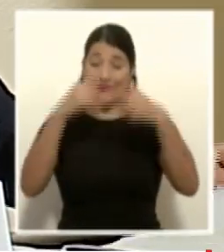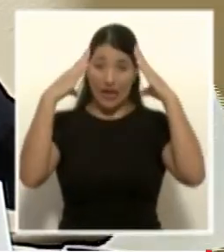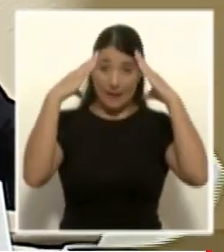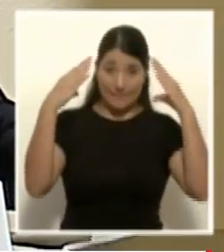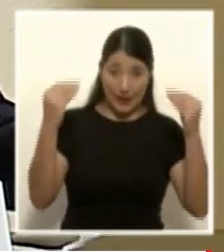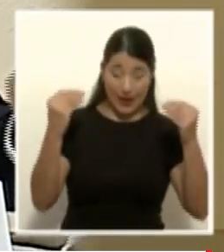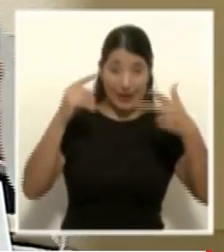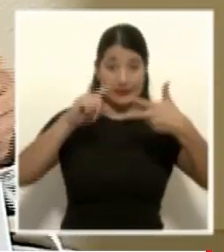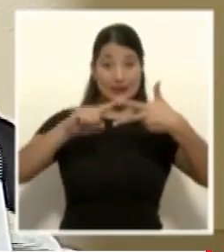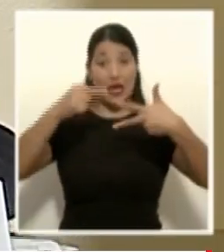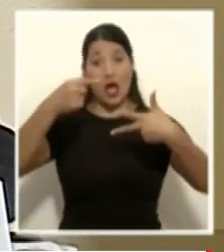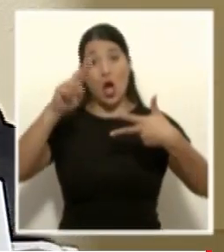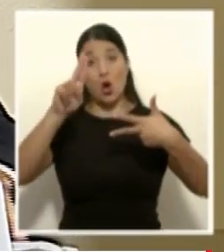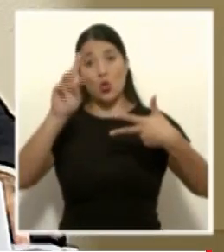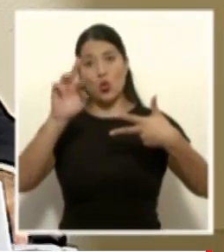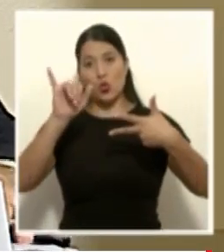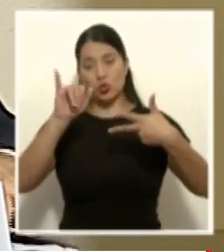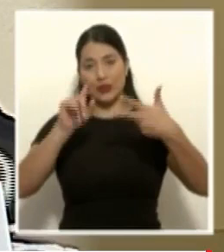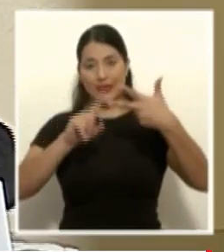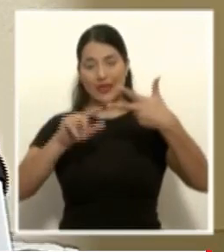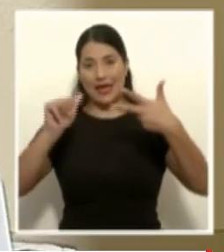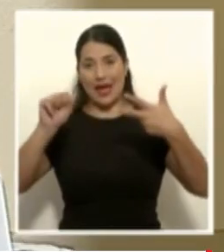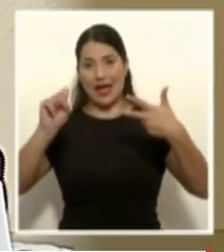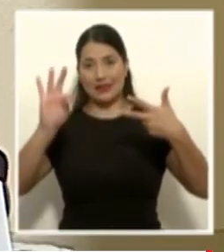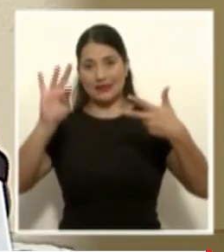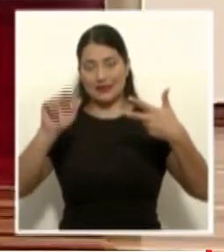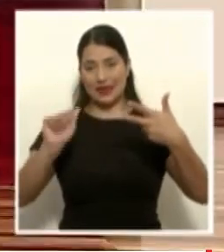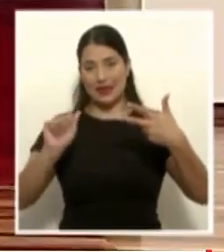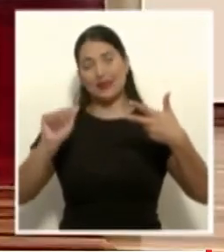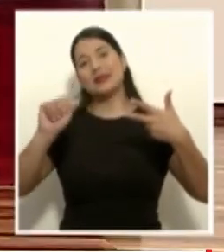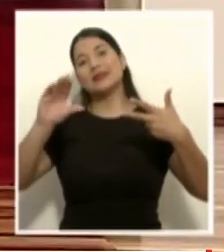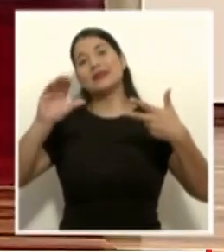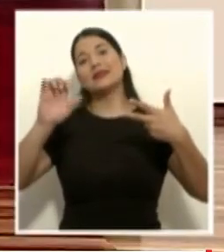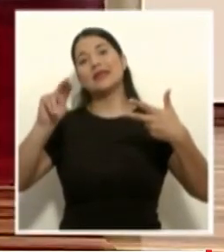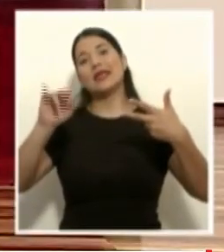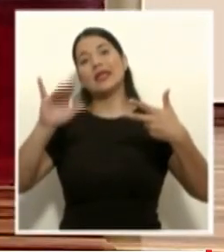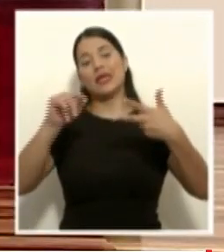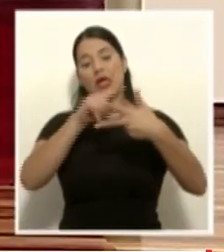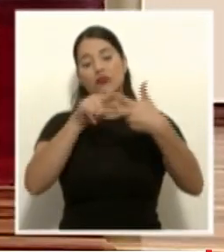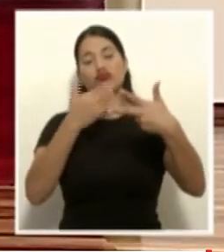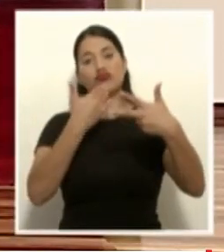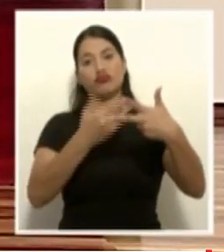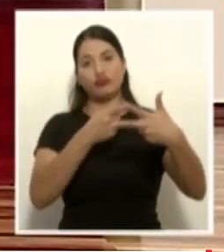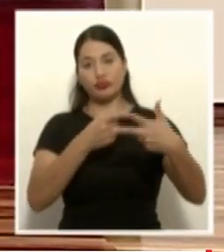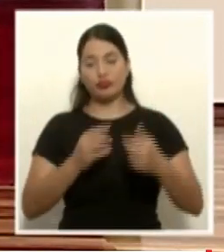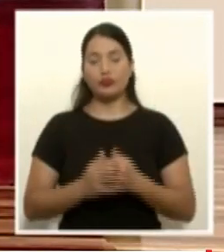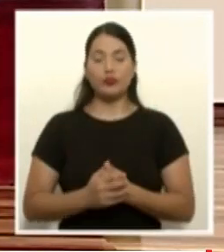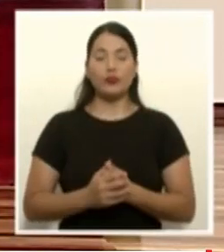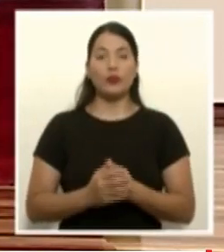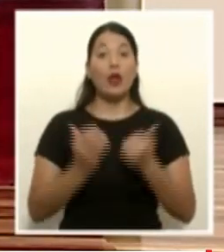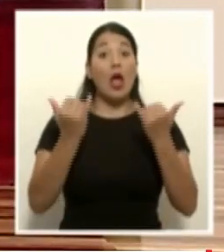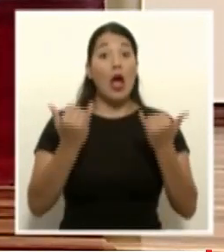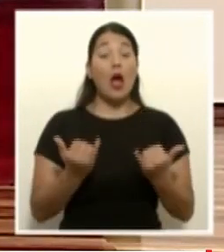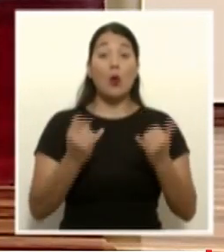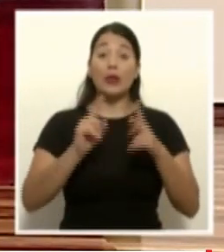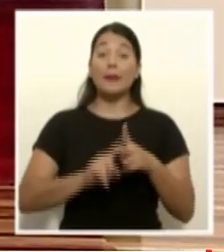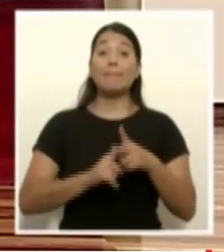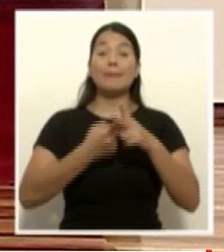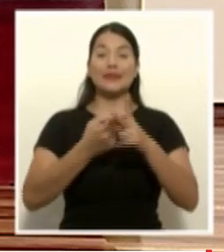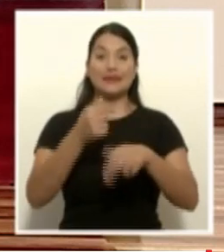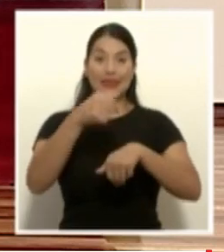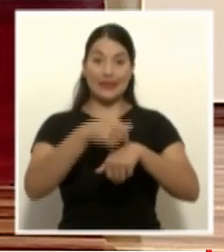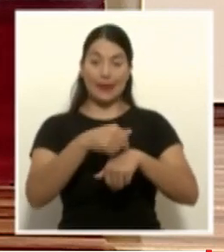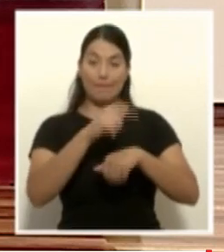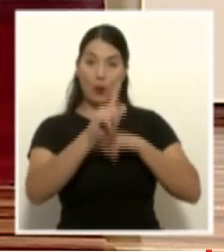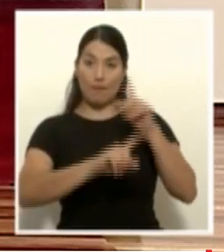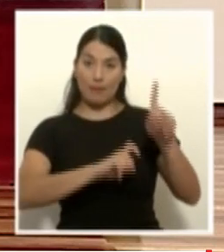Unidos, a Gutis Farmacéutica y AstraZeneca. Vamos a dar paso al periodo